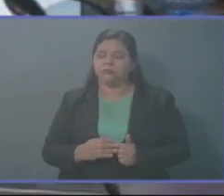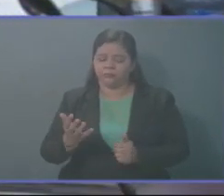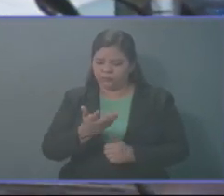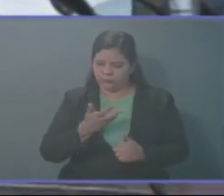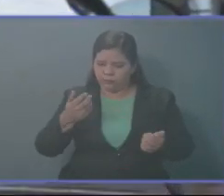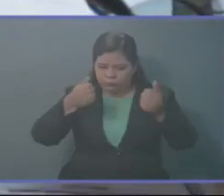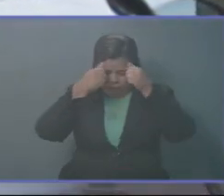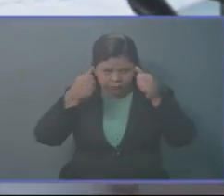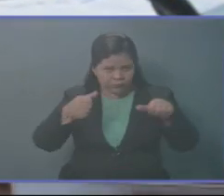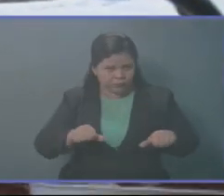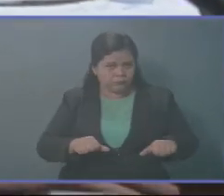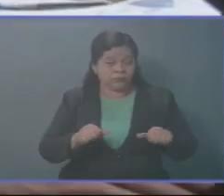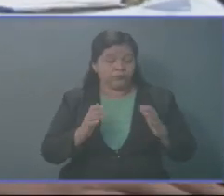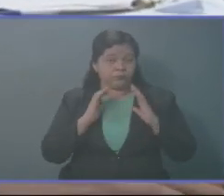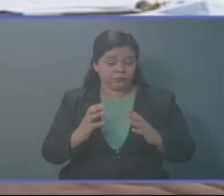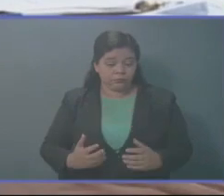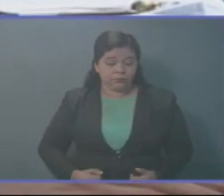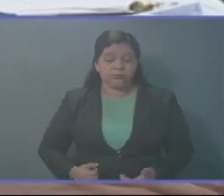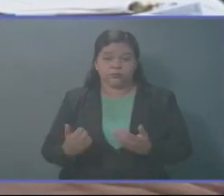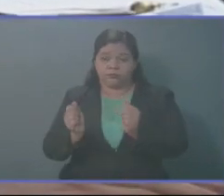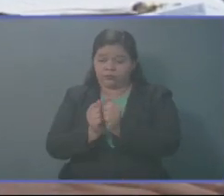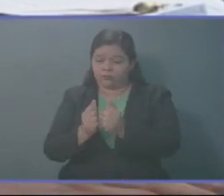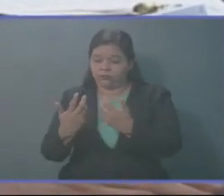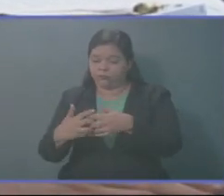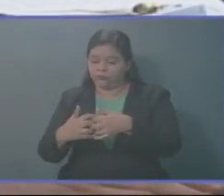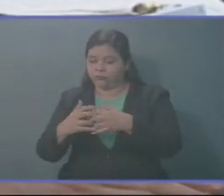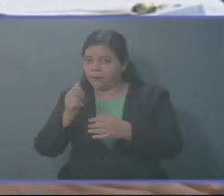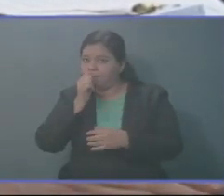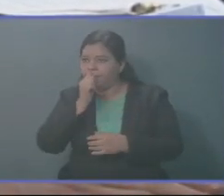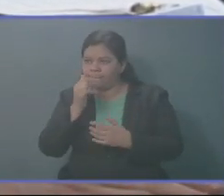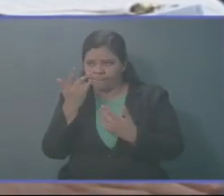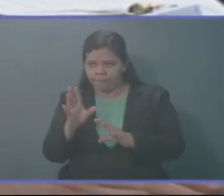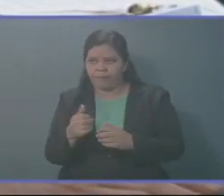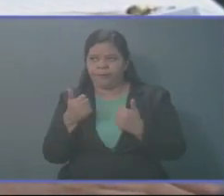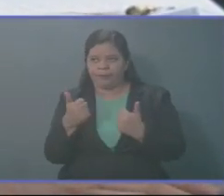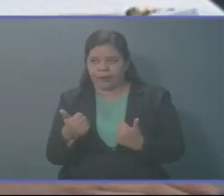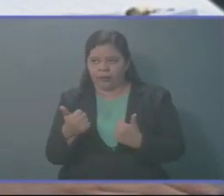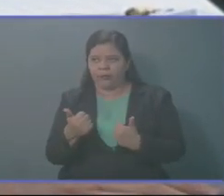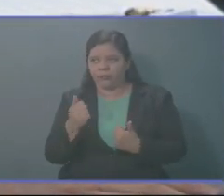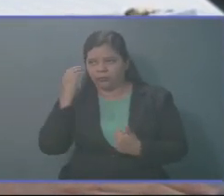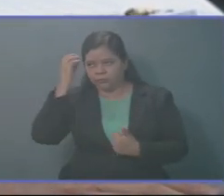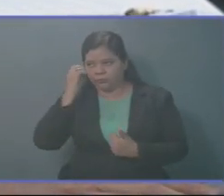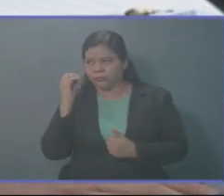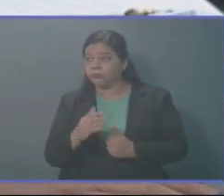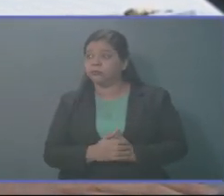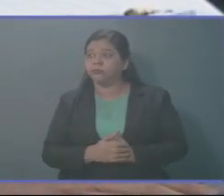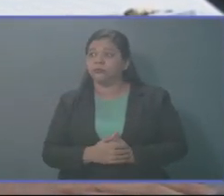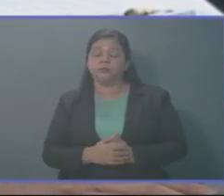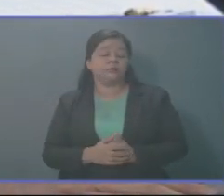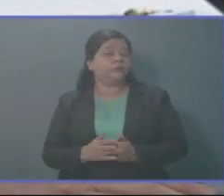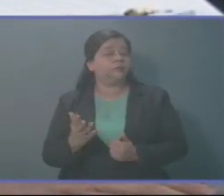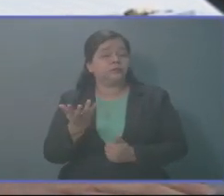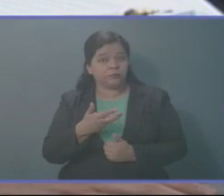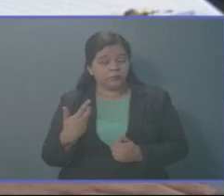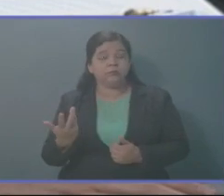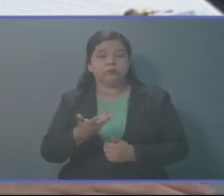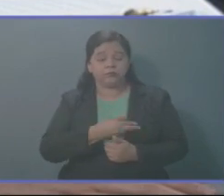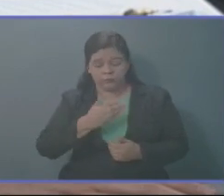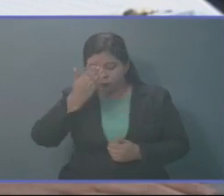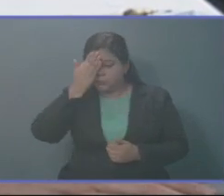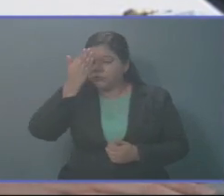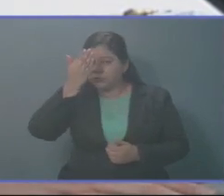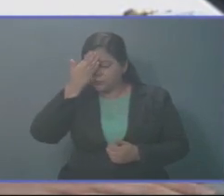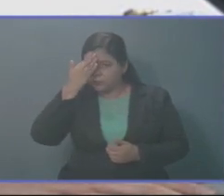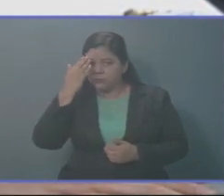entre el gobierno y el sector privado, ese es el primer punto, una buena valoración, porque se entienden que entraron con el consenso